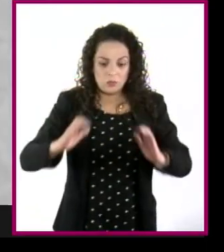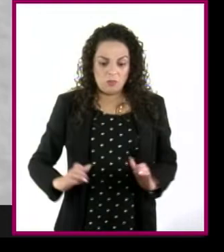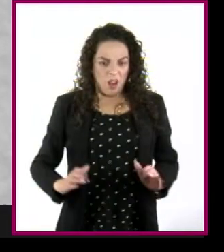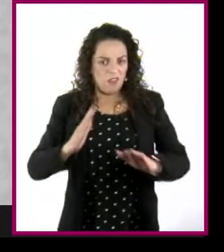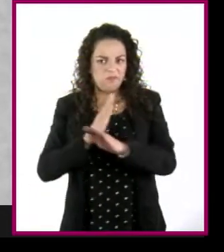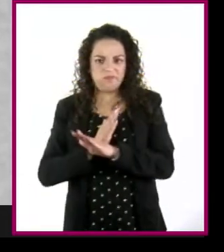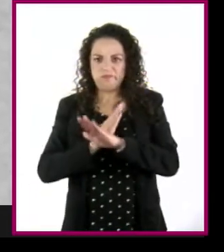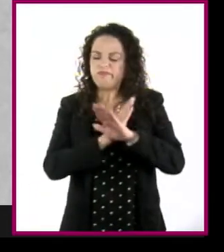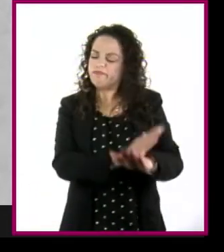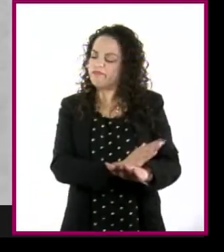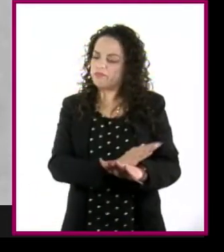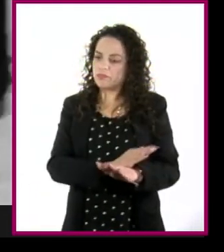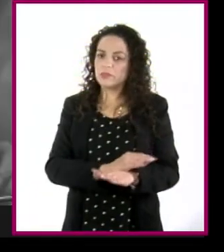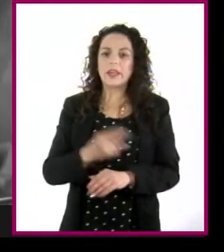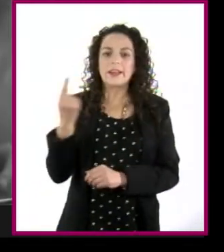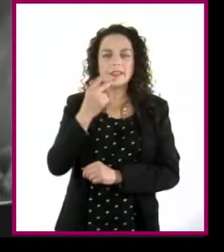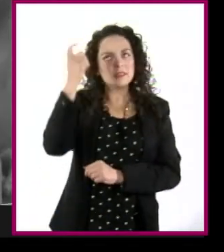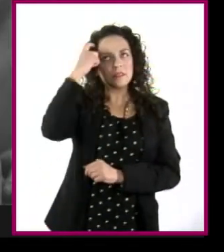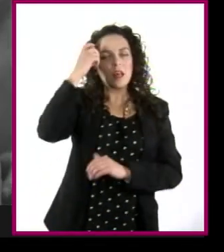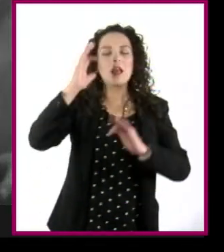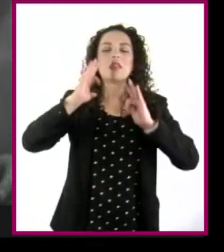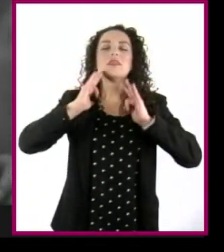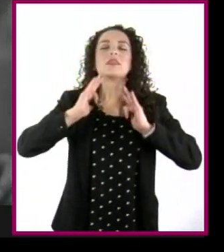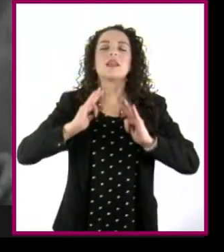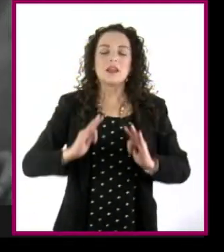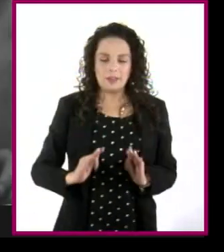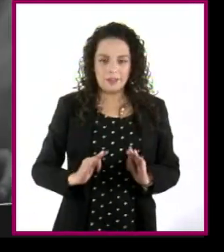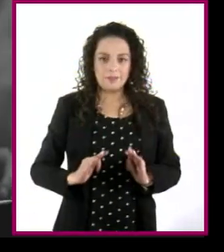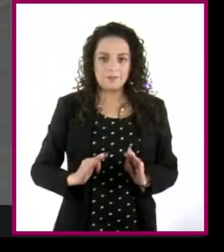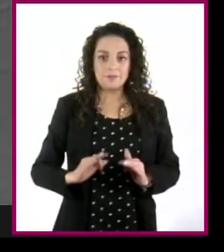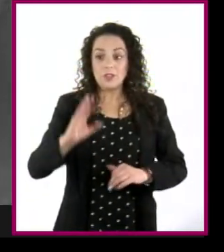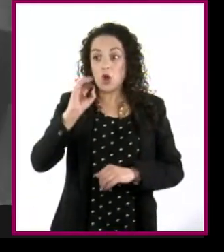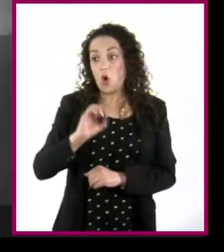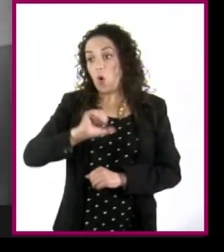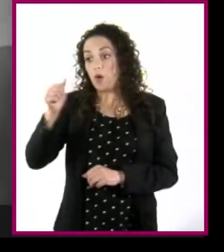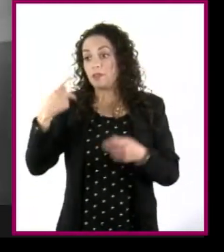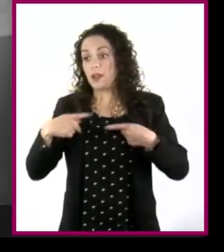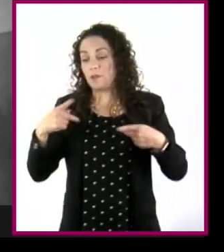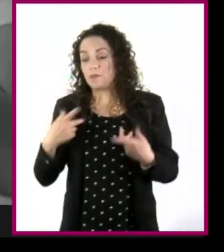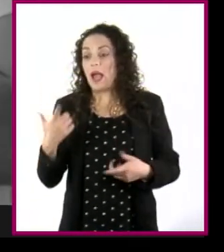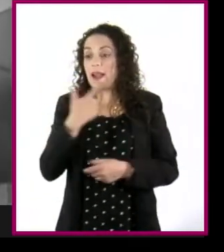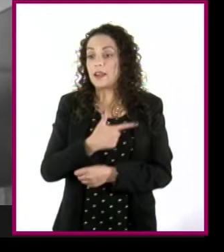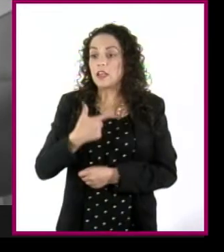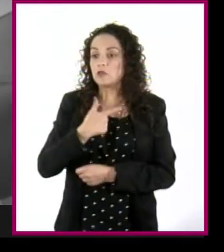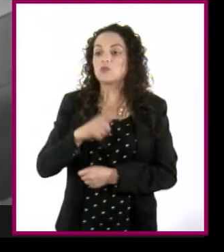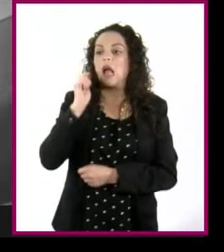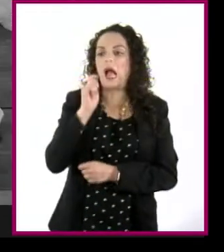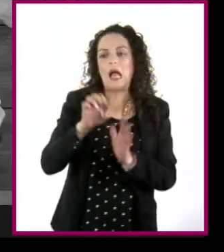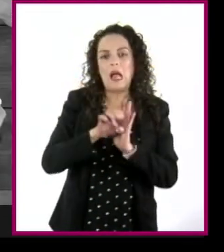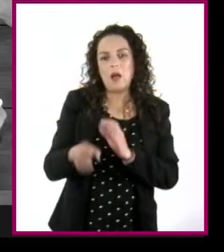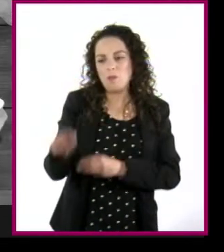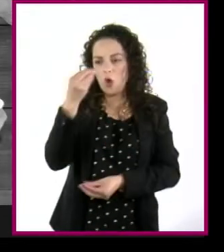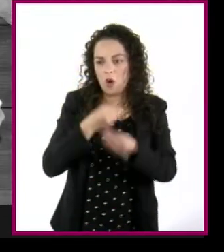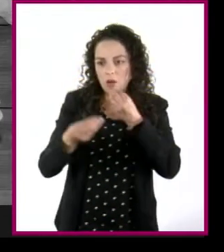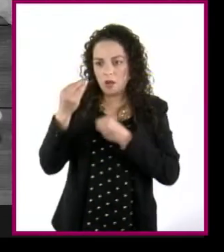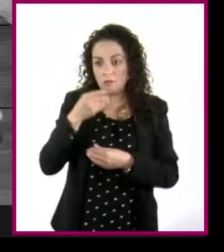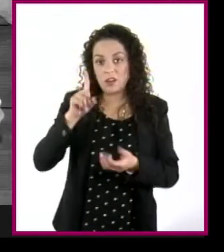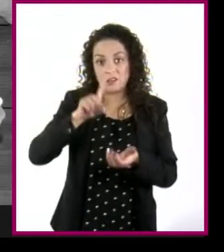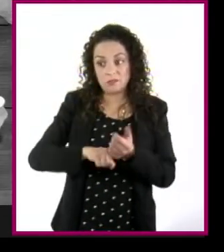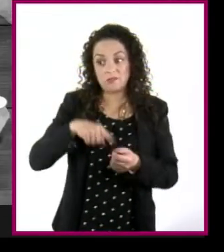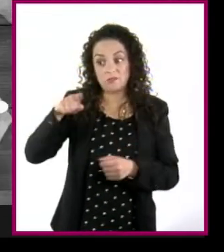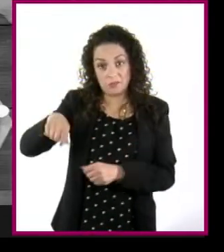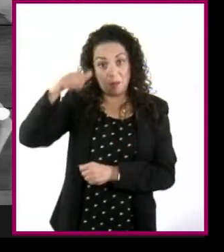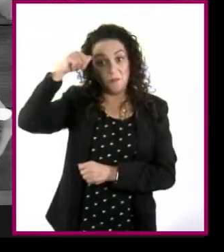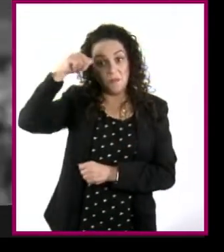buscan mantener la mente en calma. quienes disfrutamos del placer, por ejemplo, de comer, estaríamos cayendo en el error o